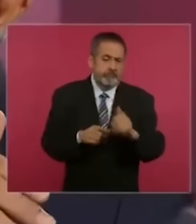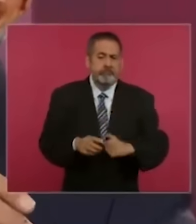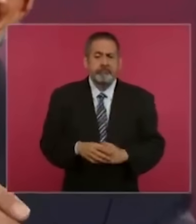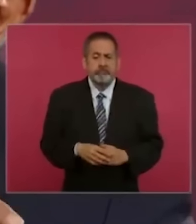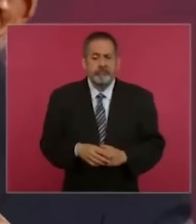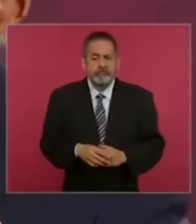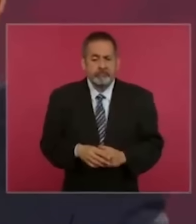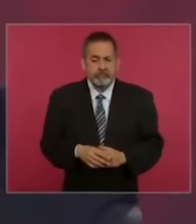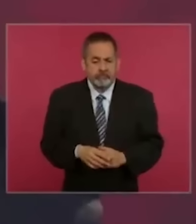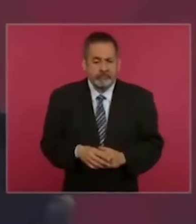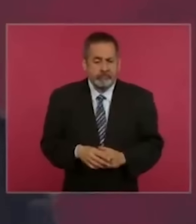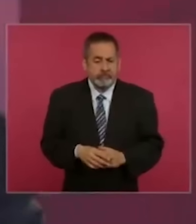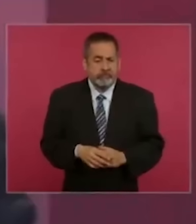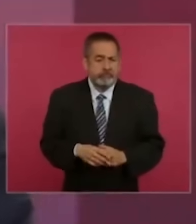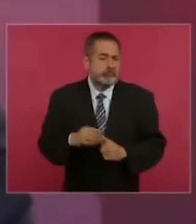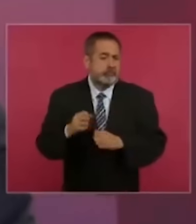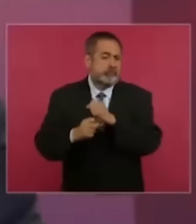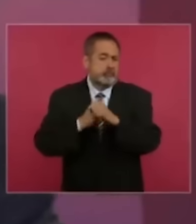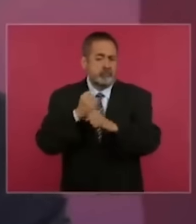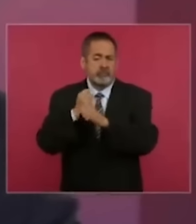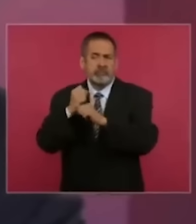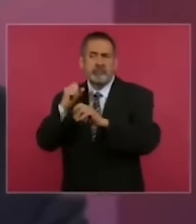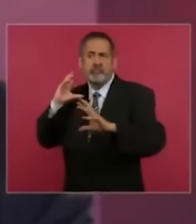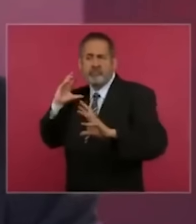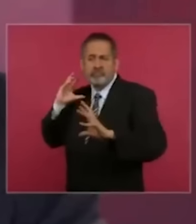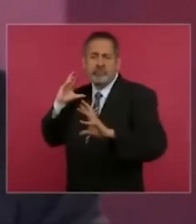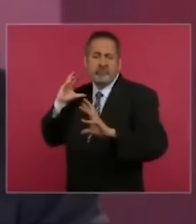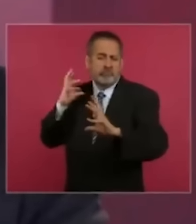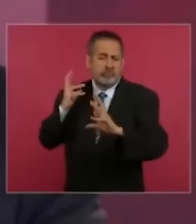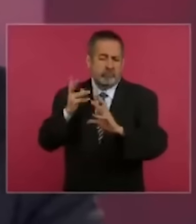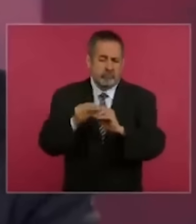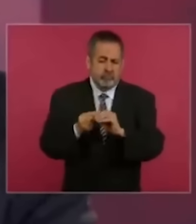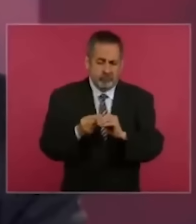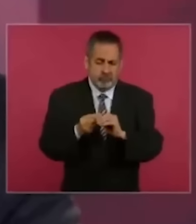Se ha recogido todo lo que